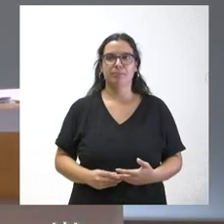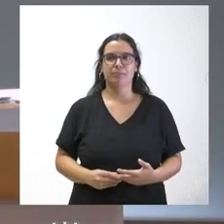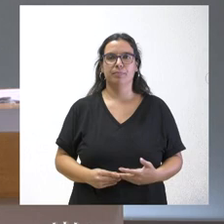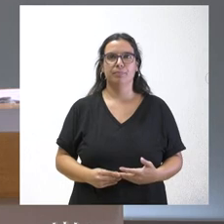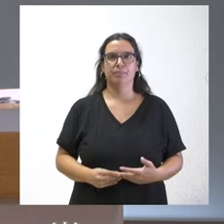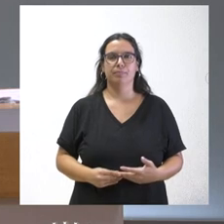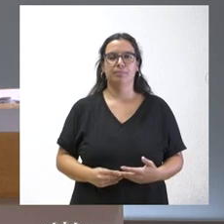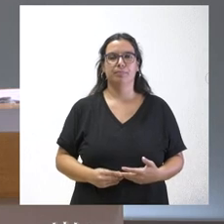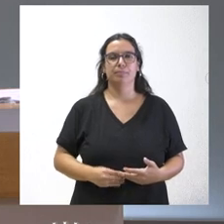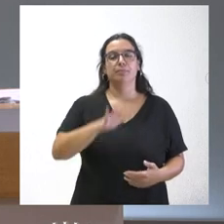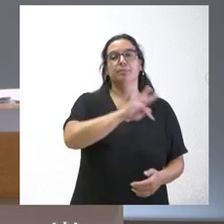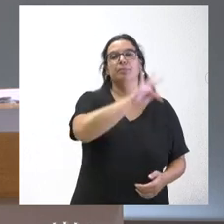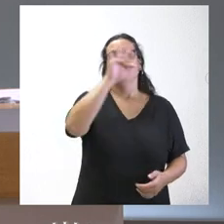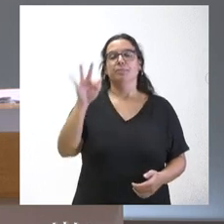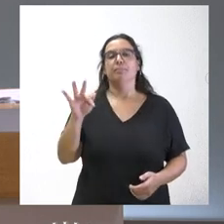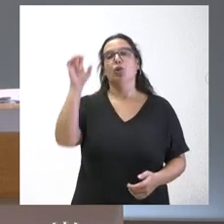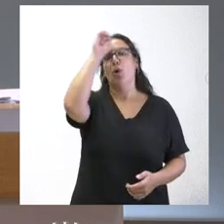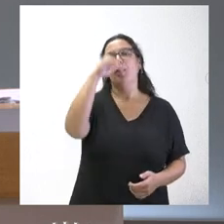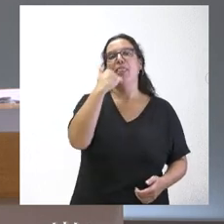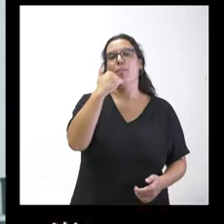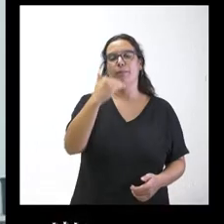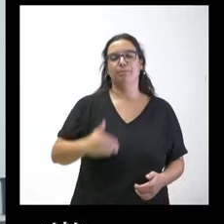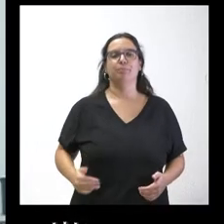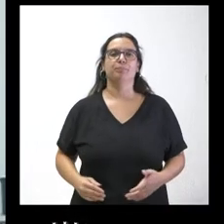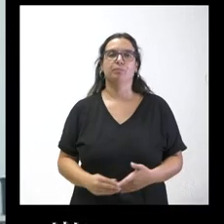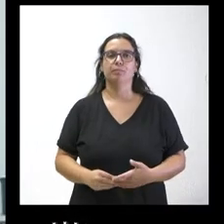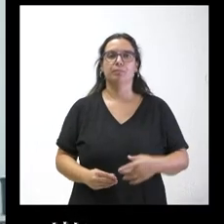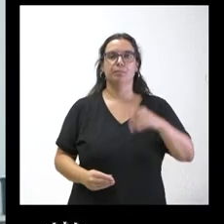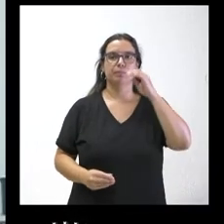continuamos ahora con Carlos Gil de la opinión de Zamora